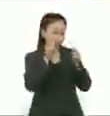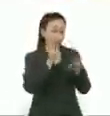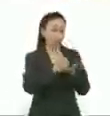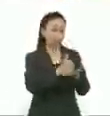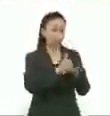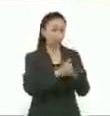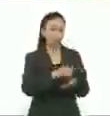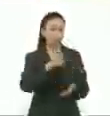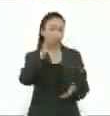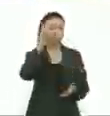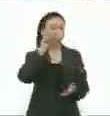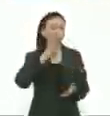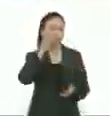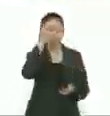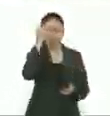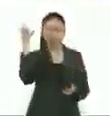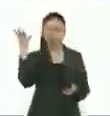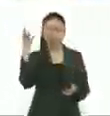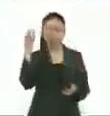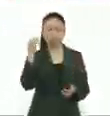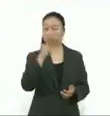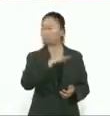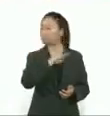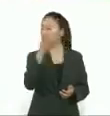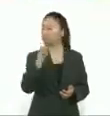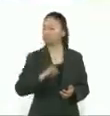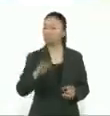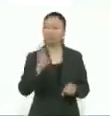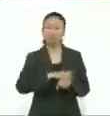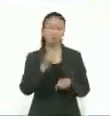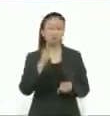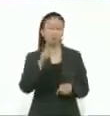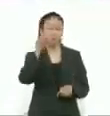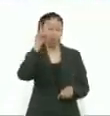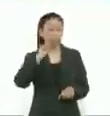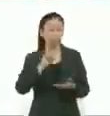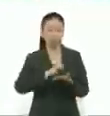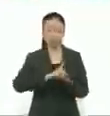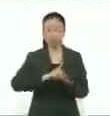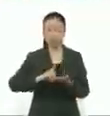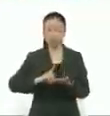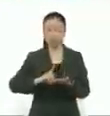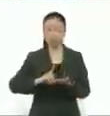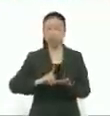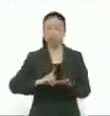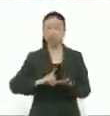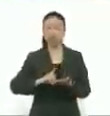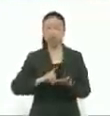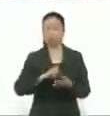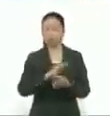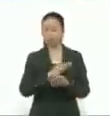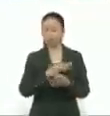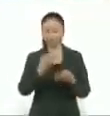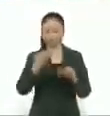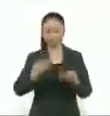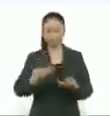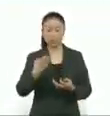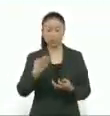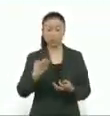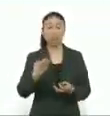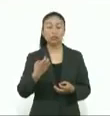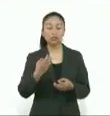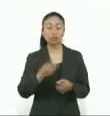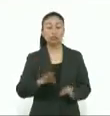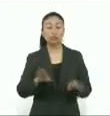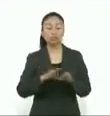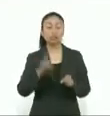las mujeres, porque las mujeres tenemos derechos y los derechos deben ser incluidos en las políticas